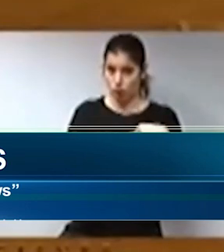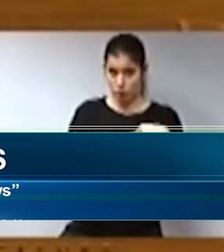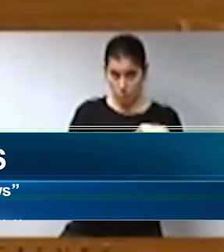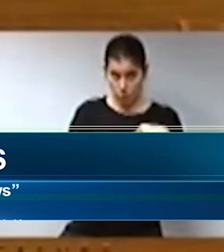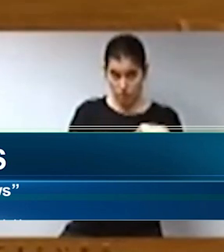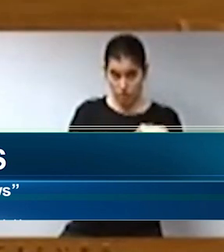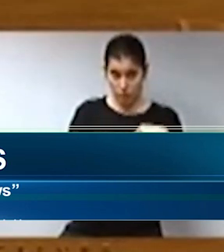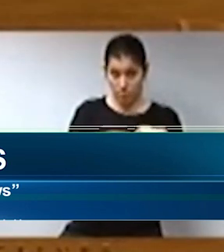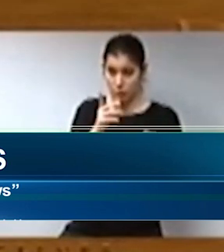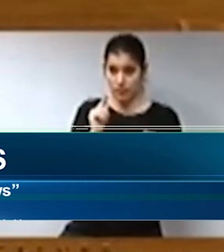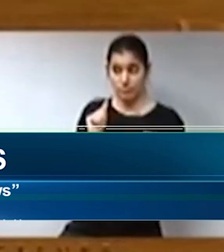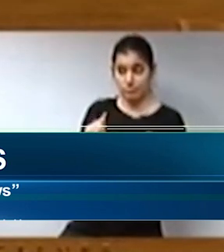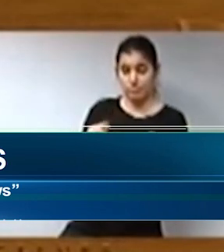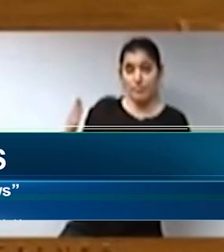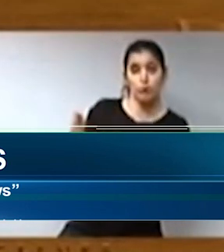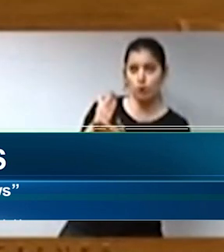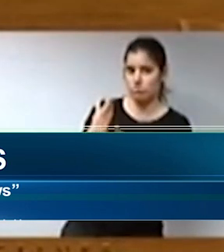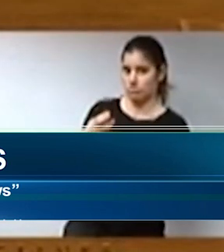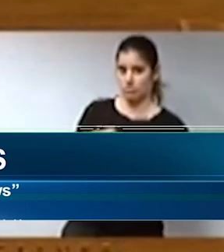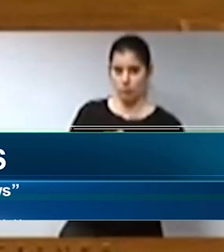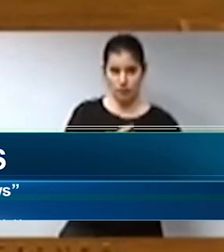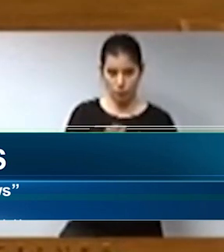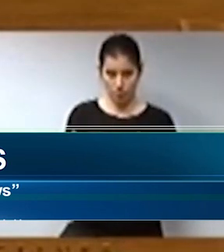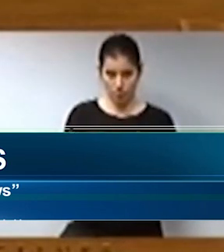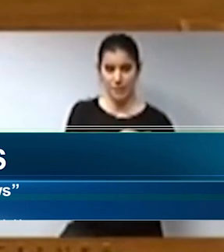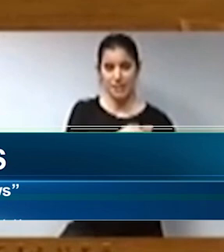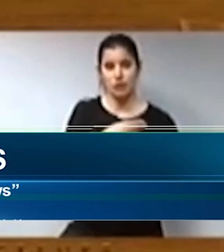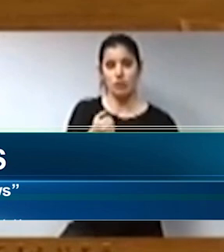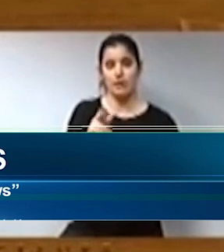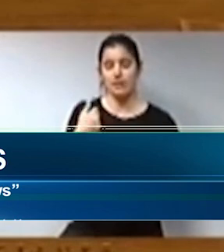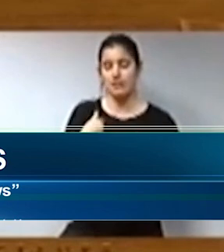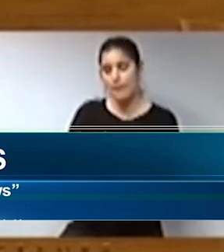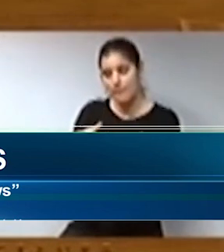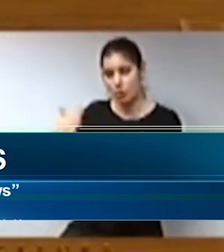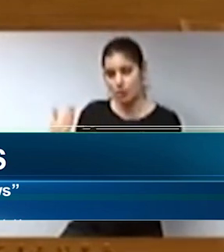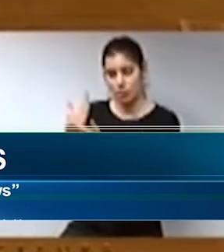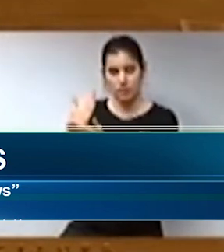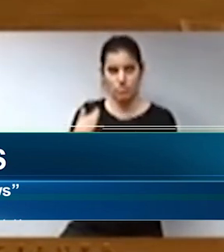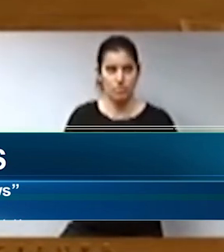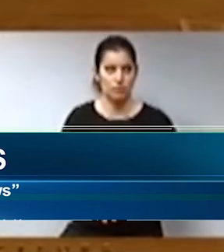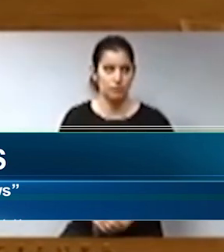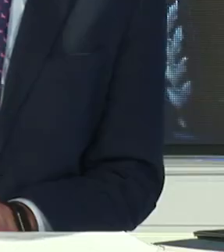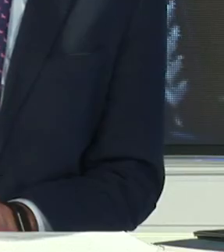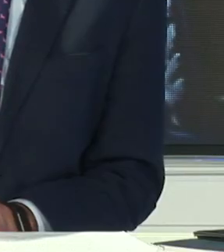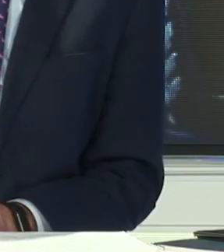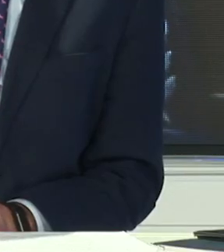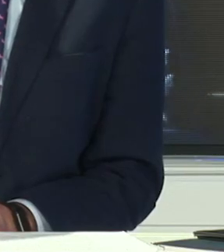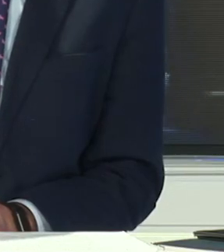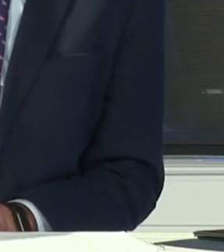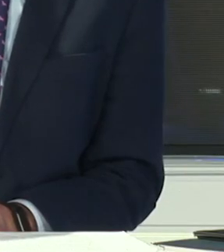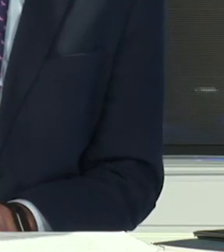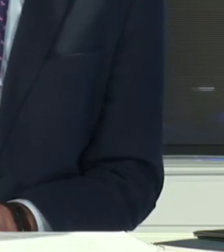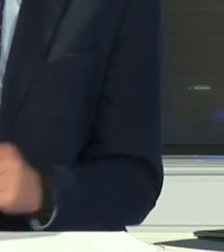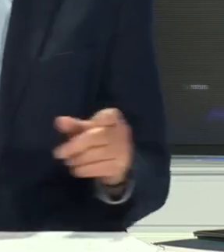a tener tragedia, pero verdadera, en Cortes Valencianas, en la Generalitat y en todos los ayuntamientos. ¿Pero ese golpe encima de la